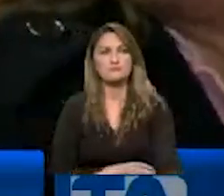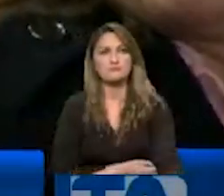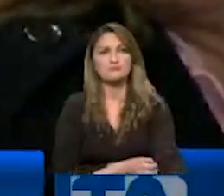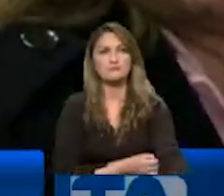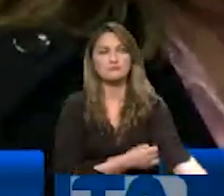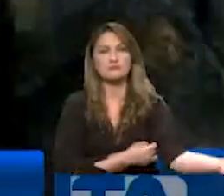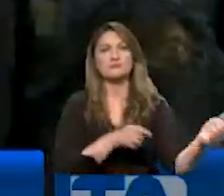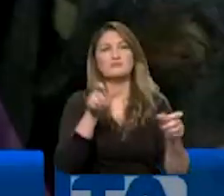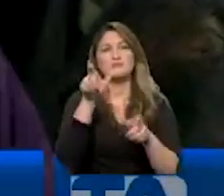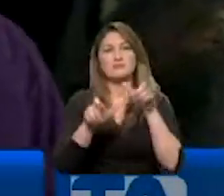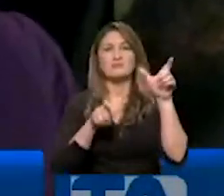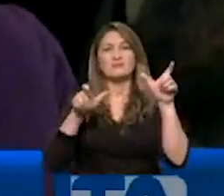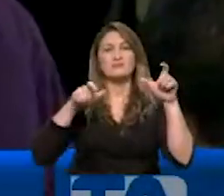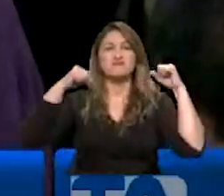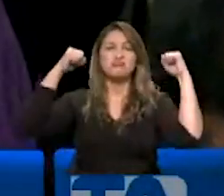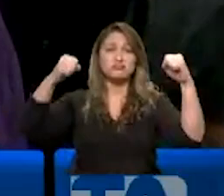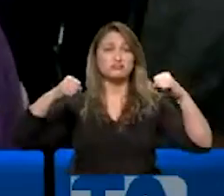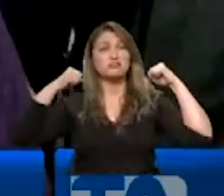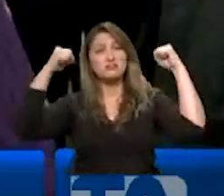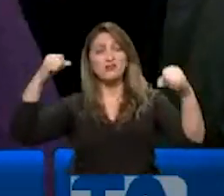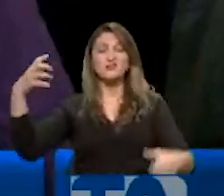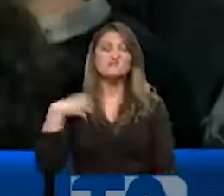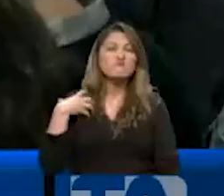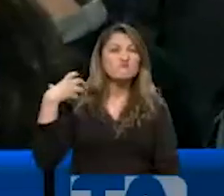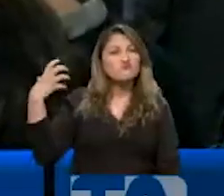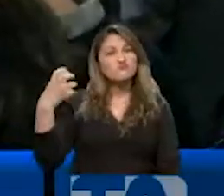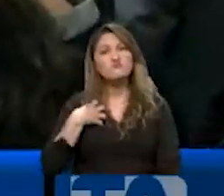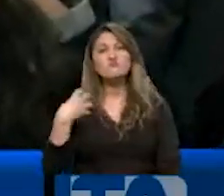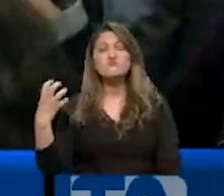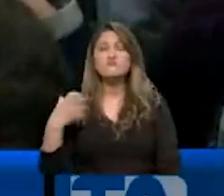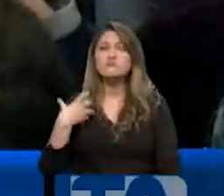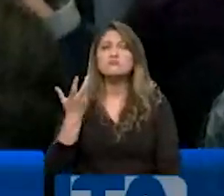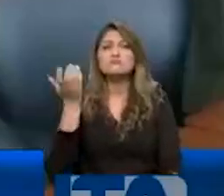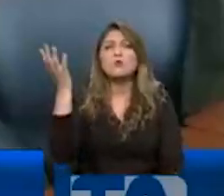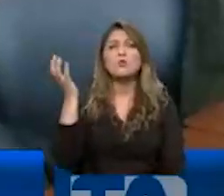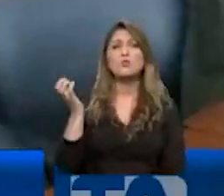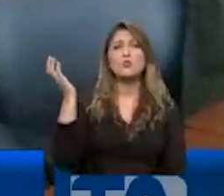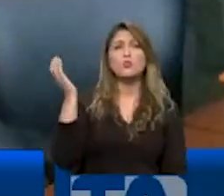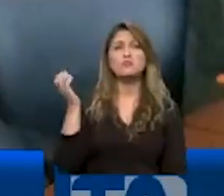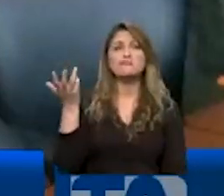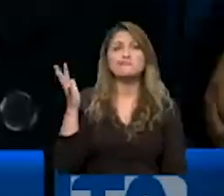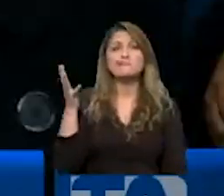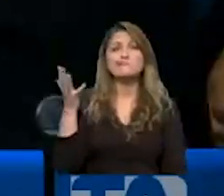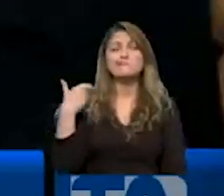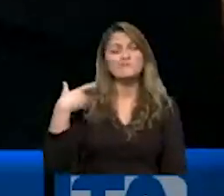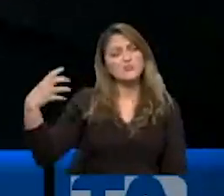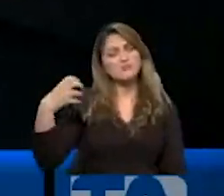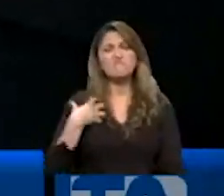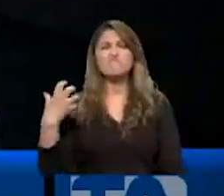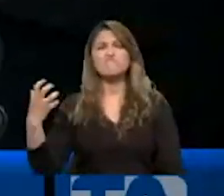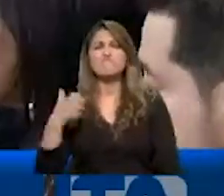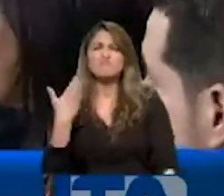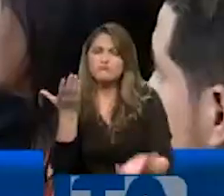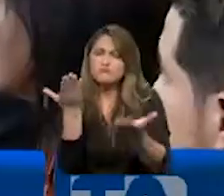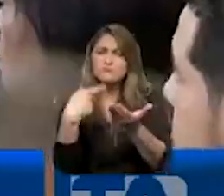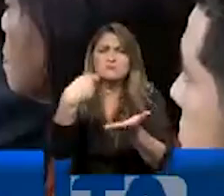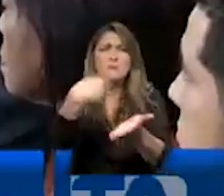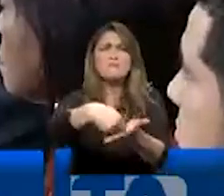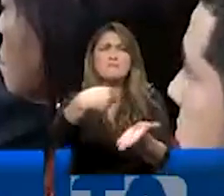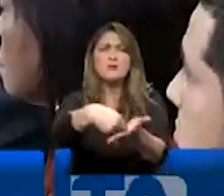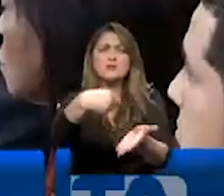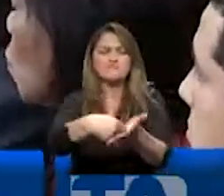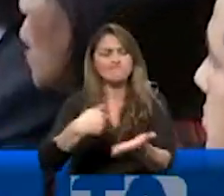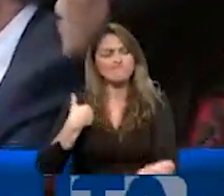Entre reclamos, los jubilados se tomaron la Comisión de Participación Ciudadana. Mientras ellos exigían los pagos, Martínez tuvo